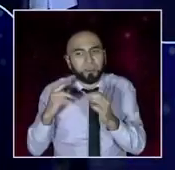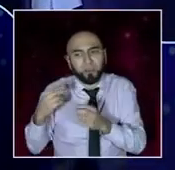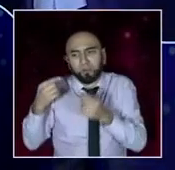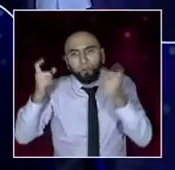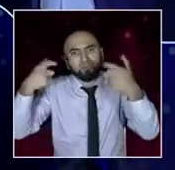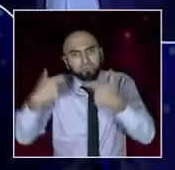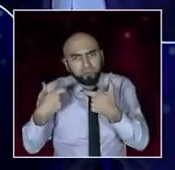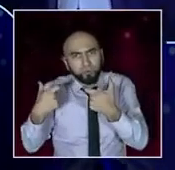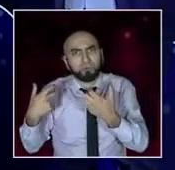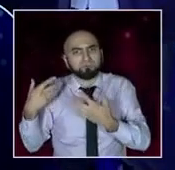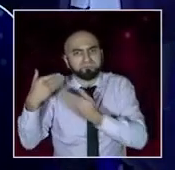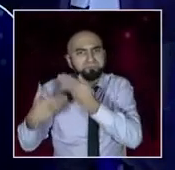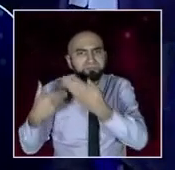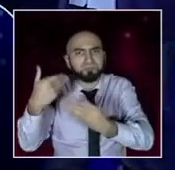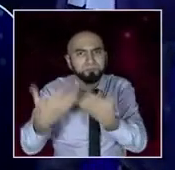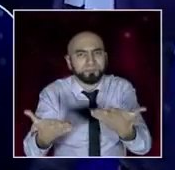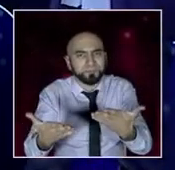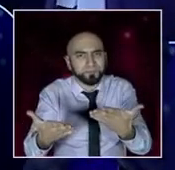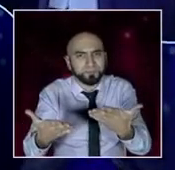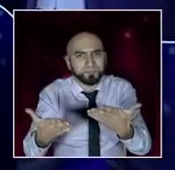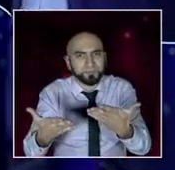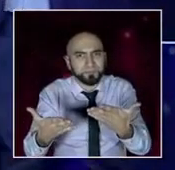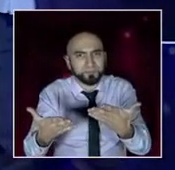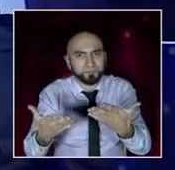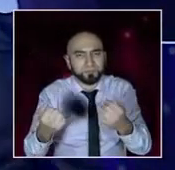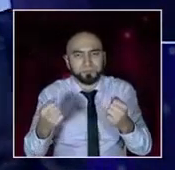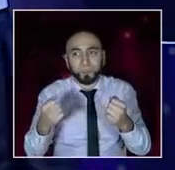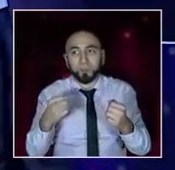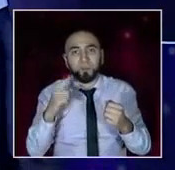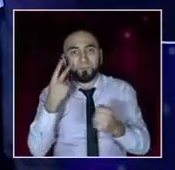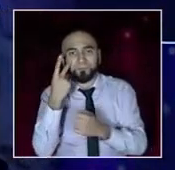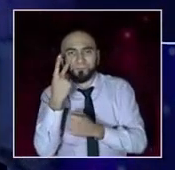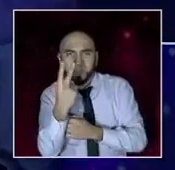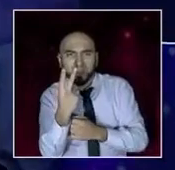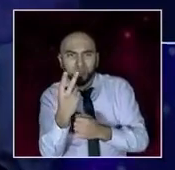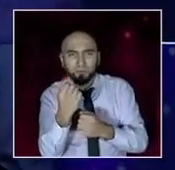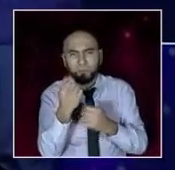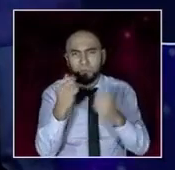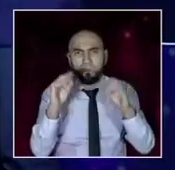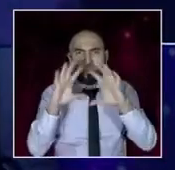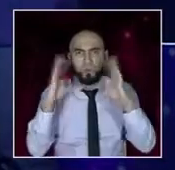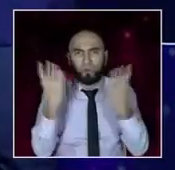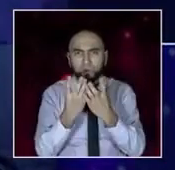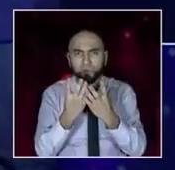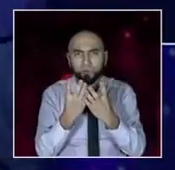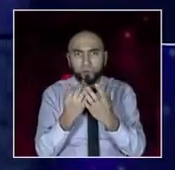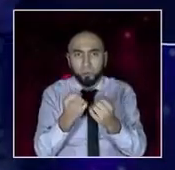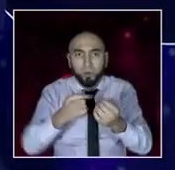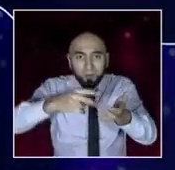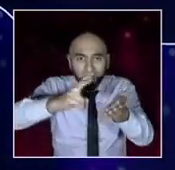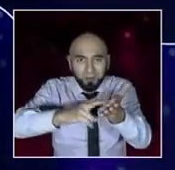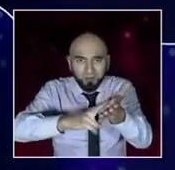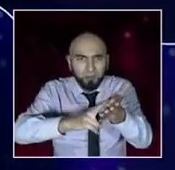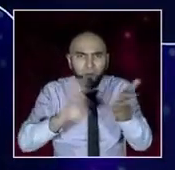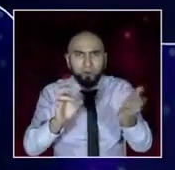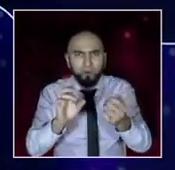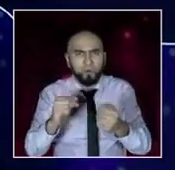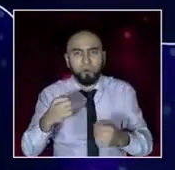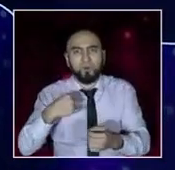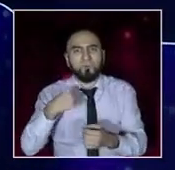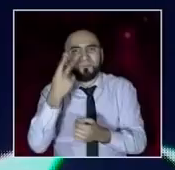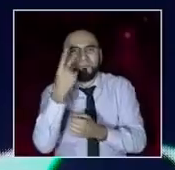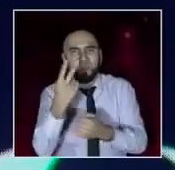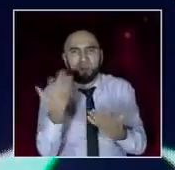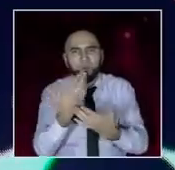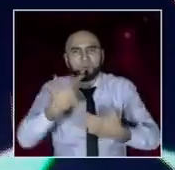cuerpo. Como no vemos el mundo como es, no lo vemos como nosotros somos, y como pensamiento